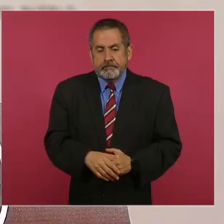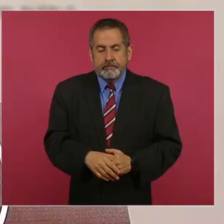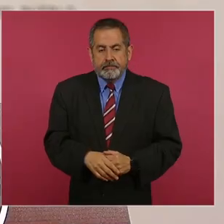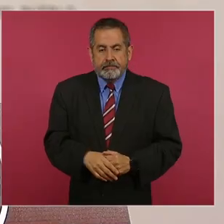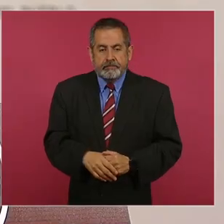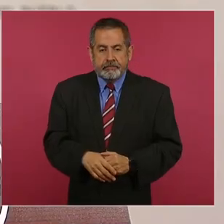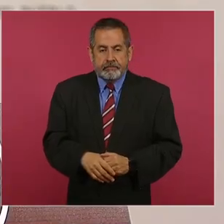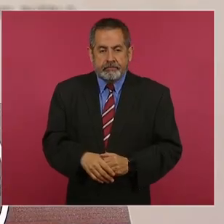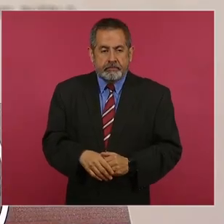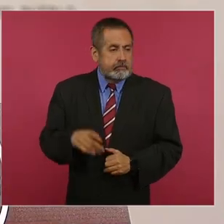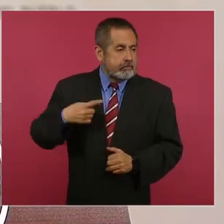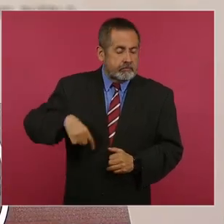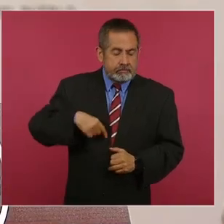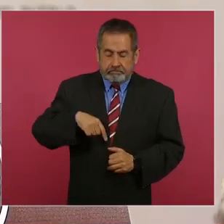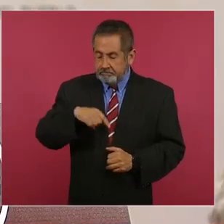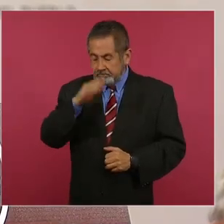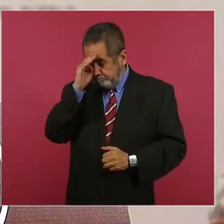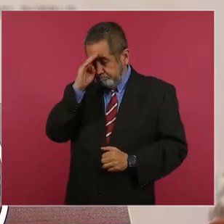nadie esperaba